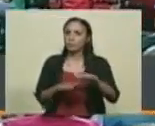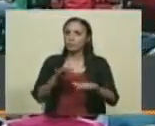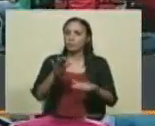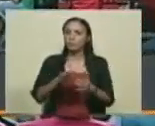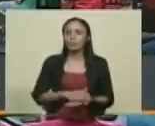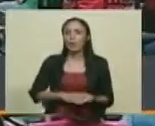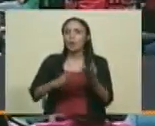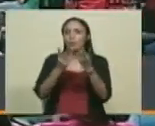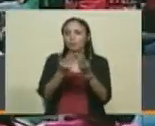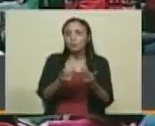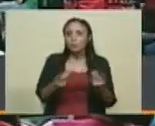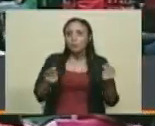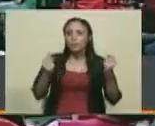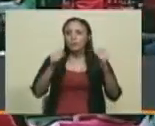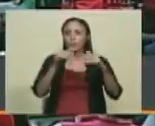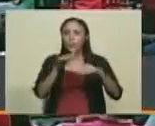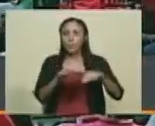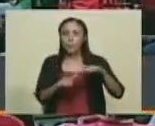suavecito,